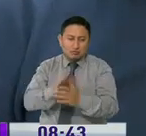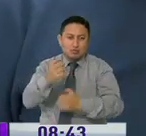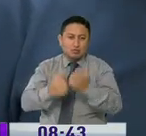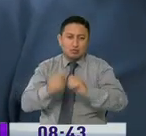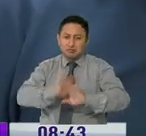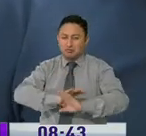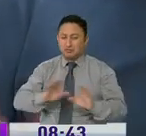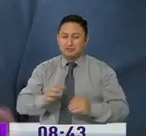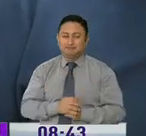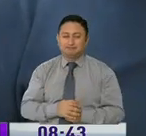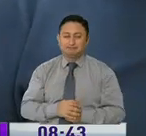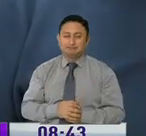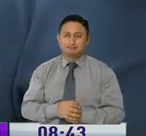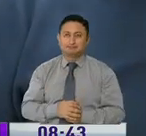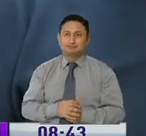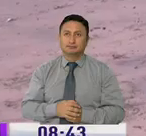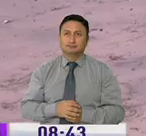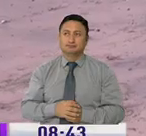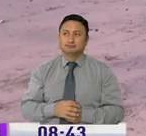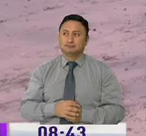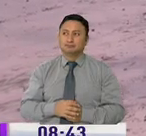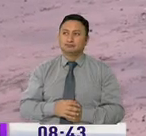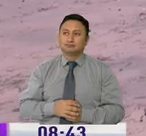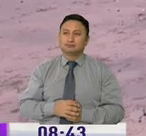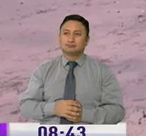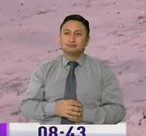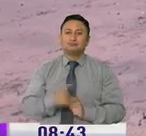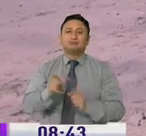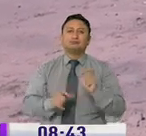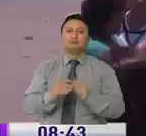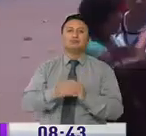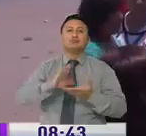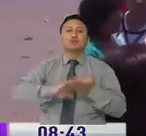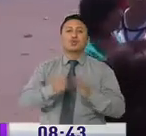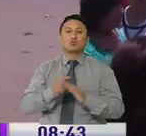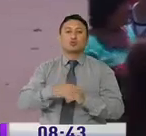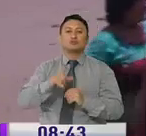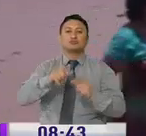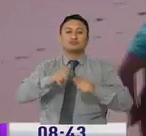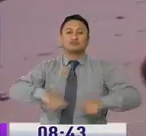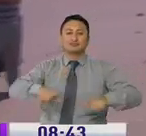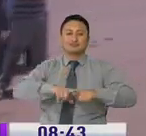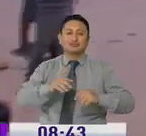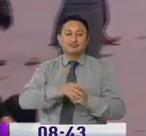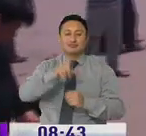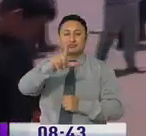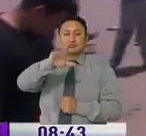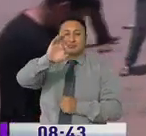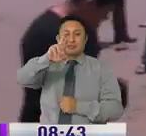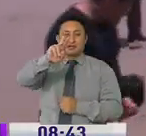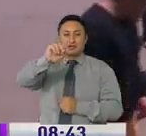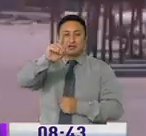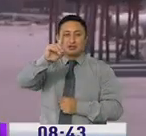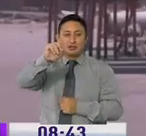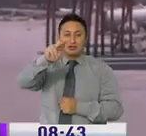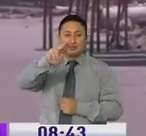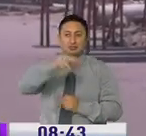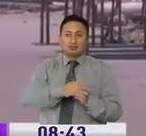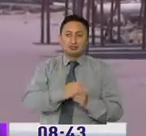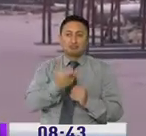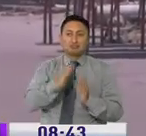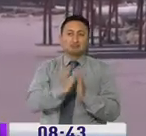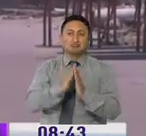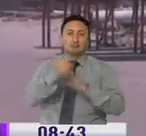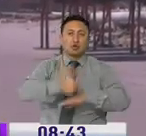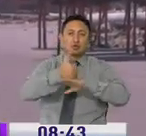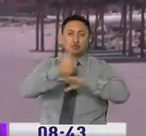inconvenientes, esta tubería se vea afectada. Por su parte, los habitantes de la comuna Libertador Bolívar exigen a las autoridades que se